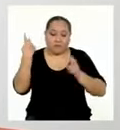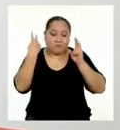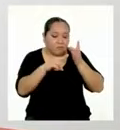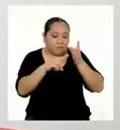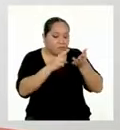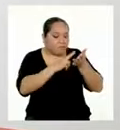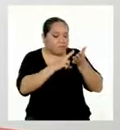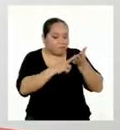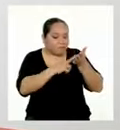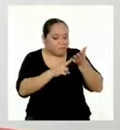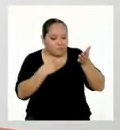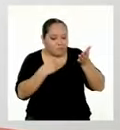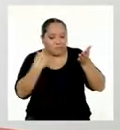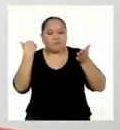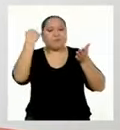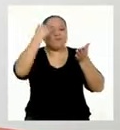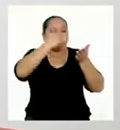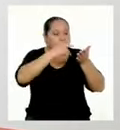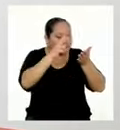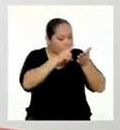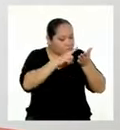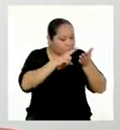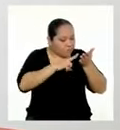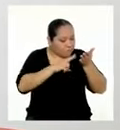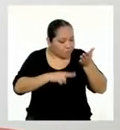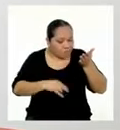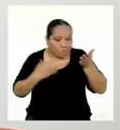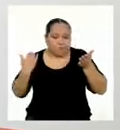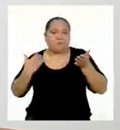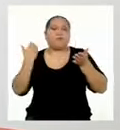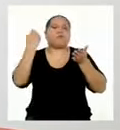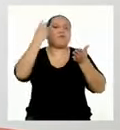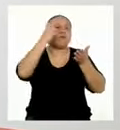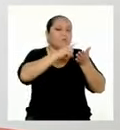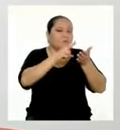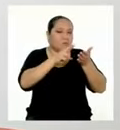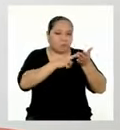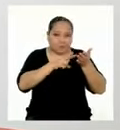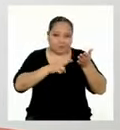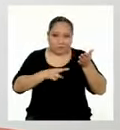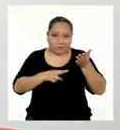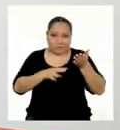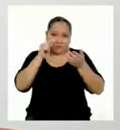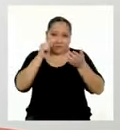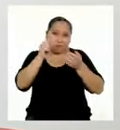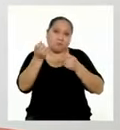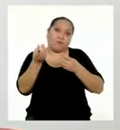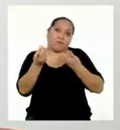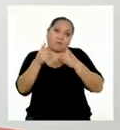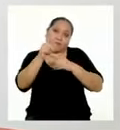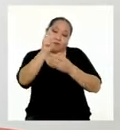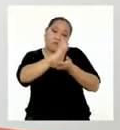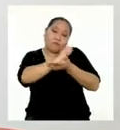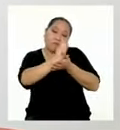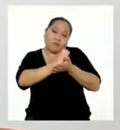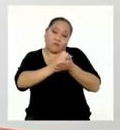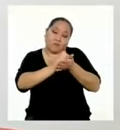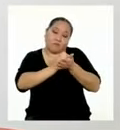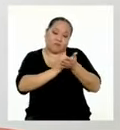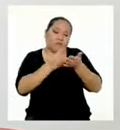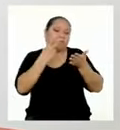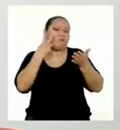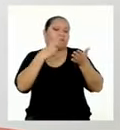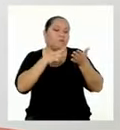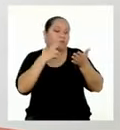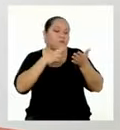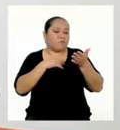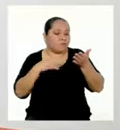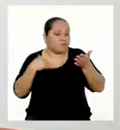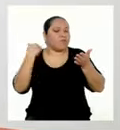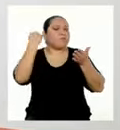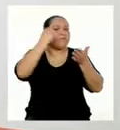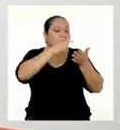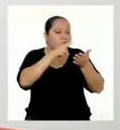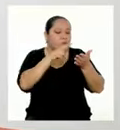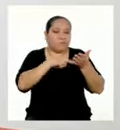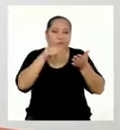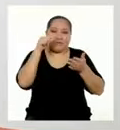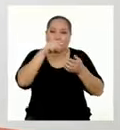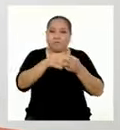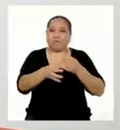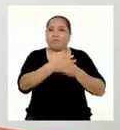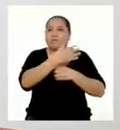debemos revisar los distintos aspectos de nuestros textos mientras los estamos redactando. Así